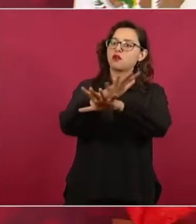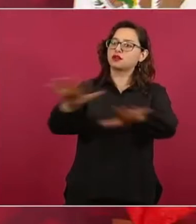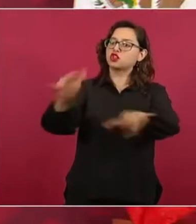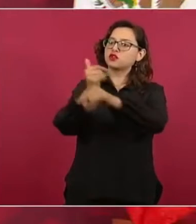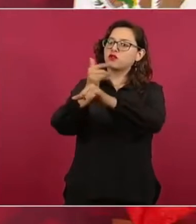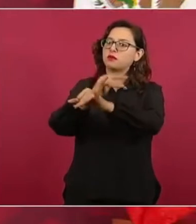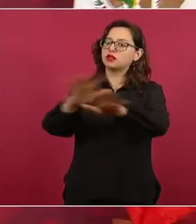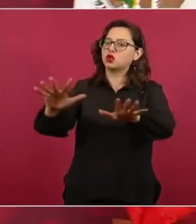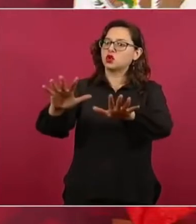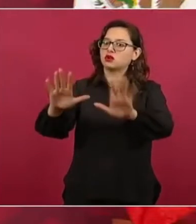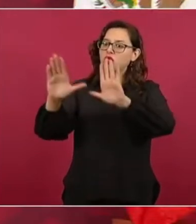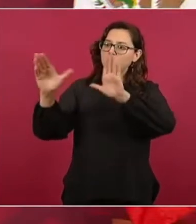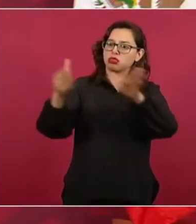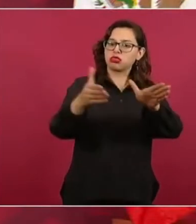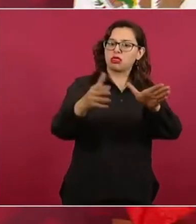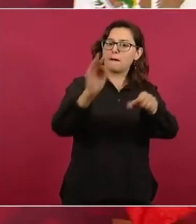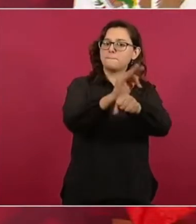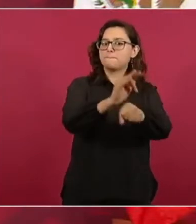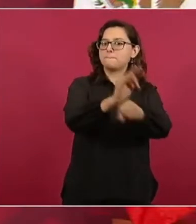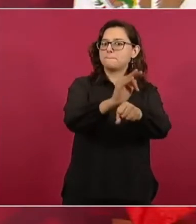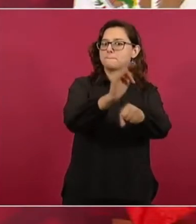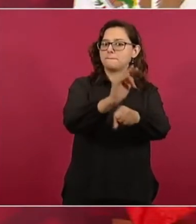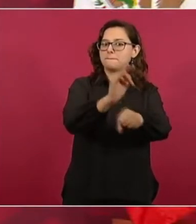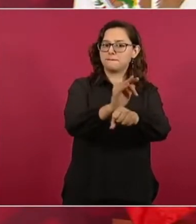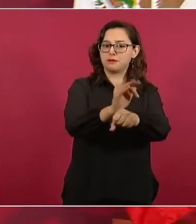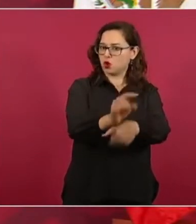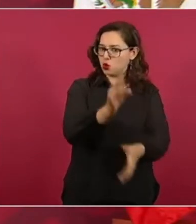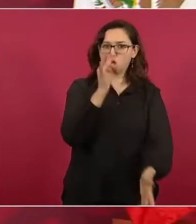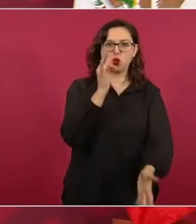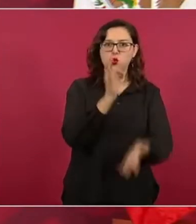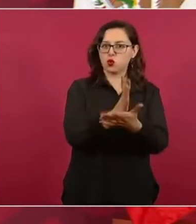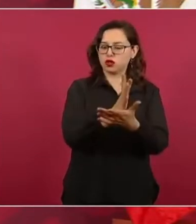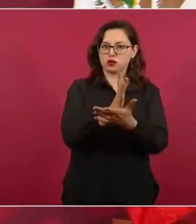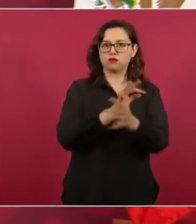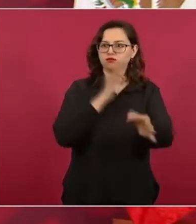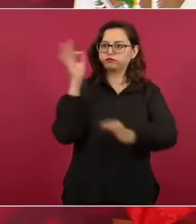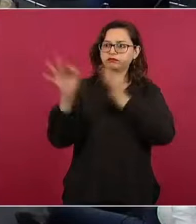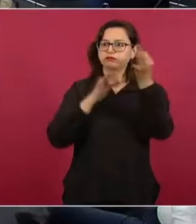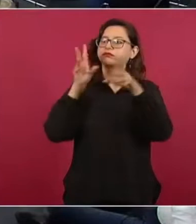tenía ese sesgo, era para mediatizar,